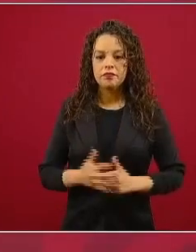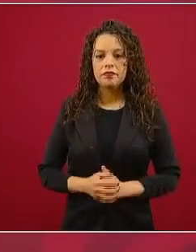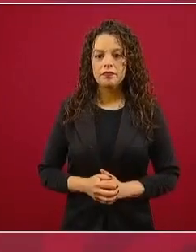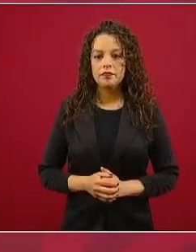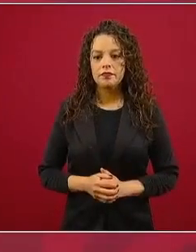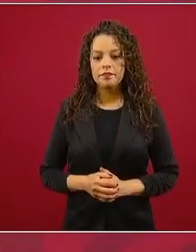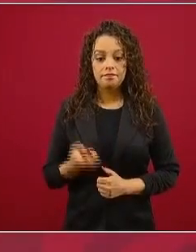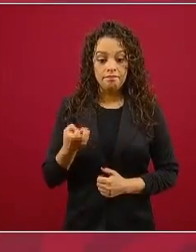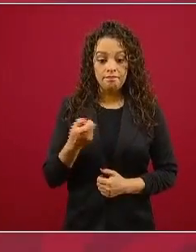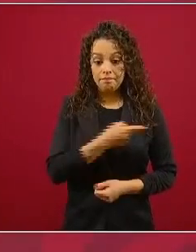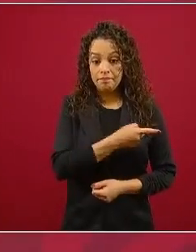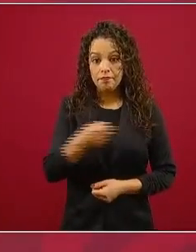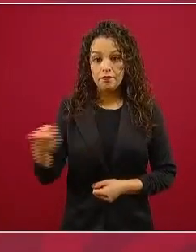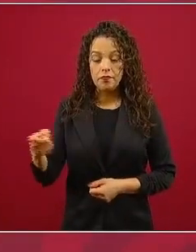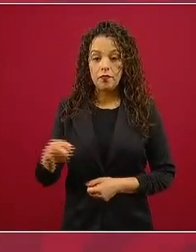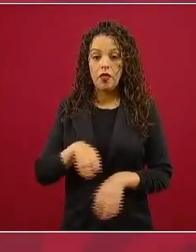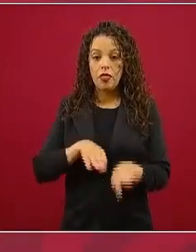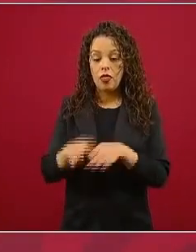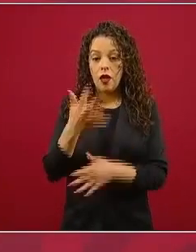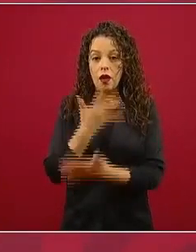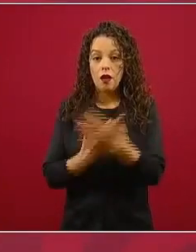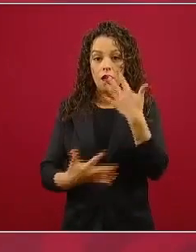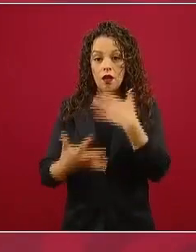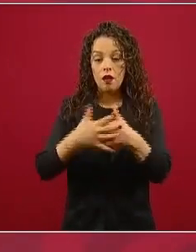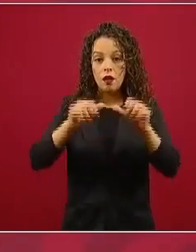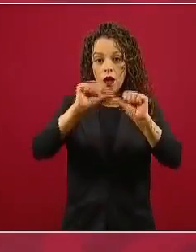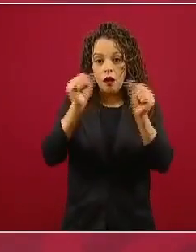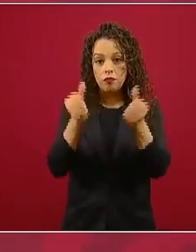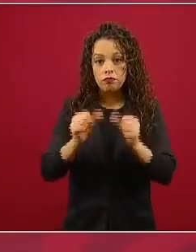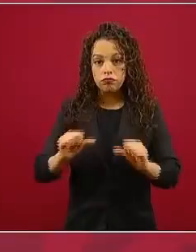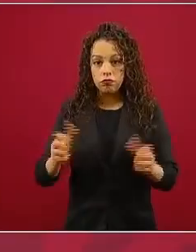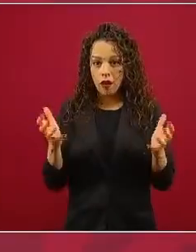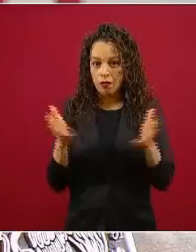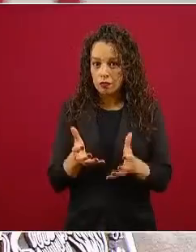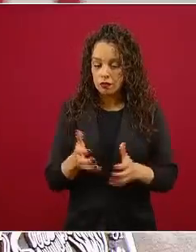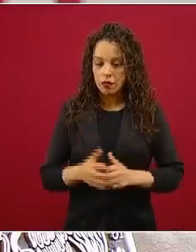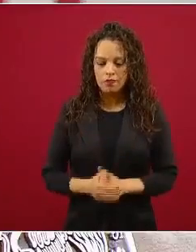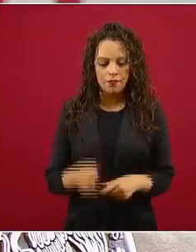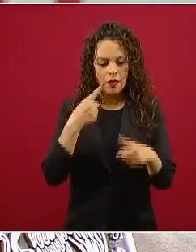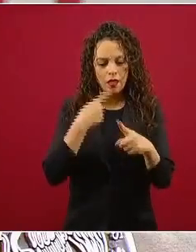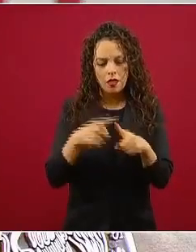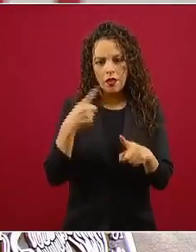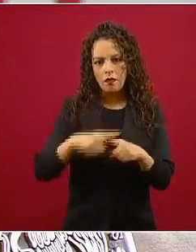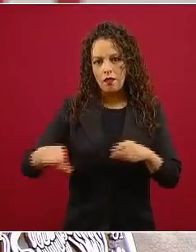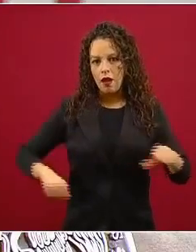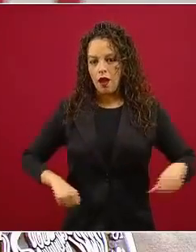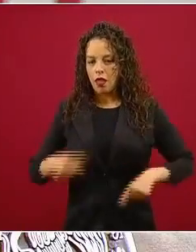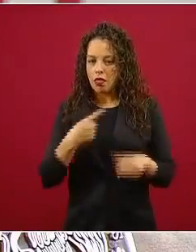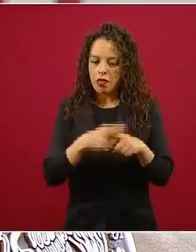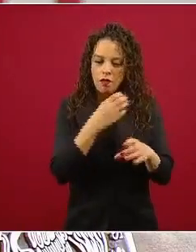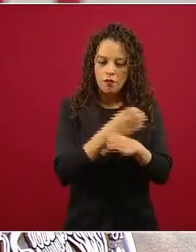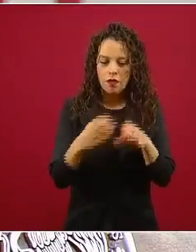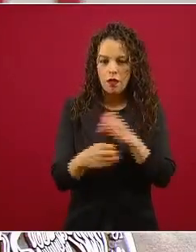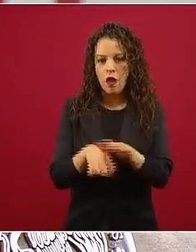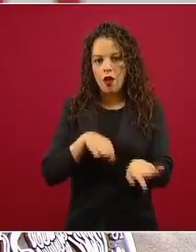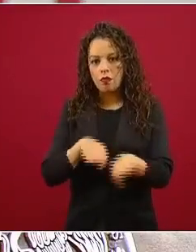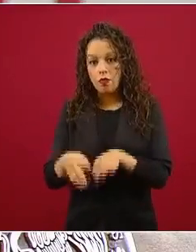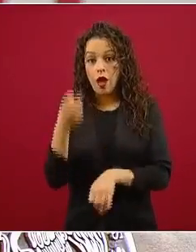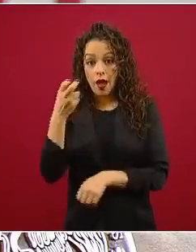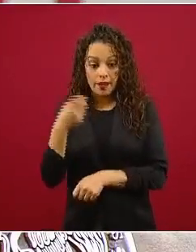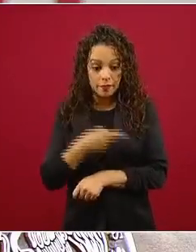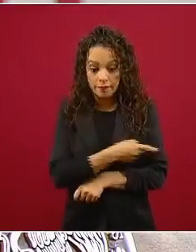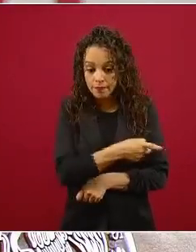se dedican a las artesanías, a distintas actividades, se les está